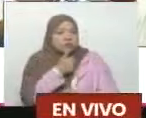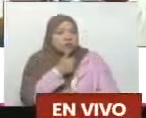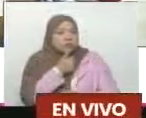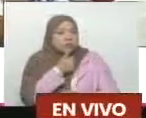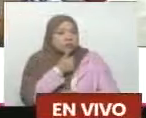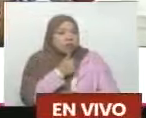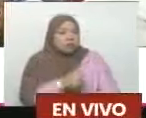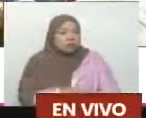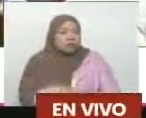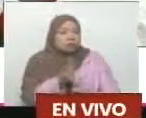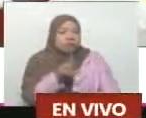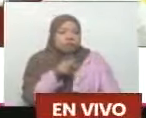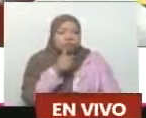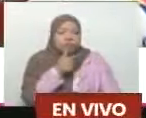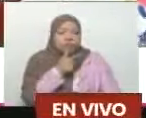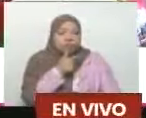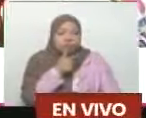Bueno, no hay ninguno aquí.